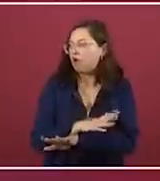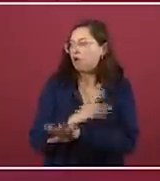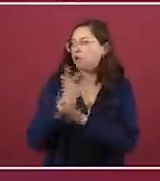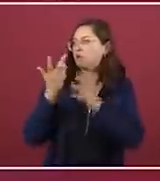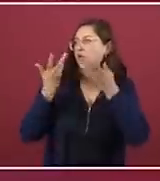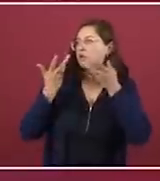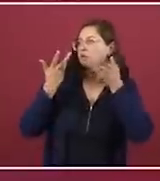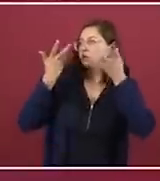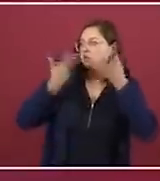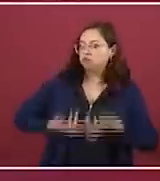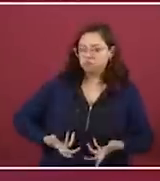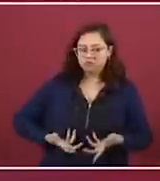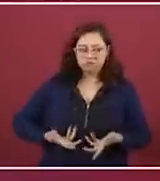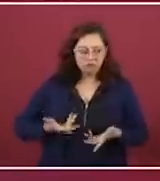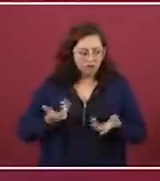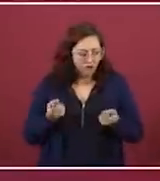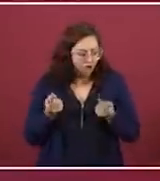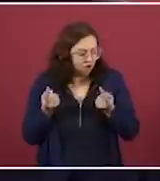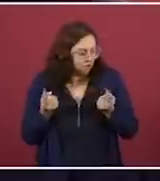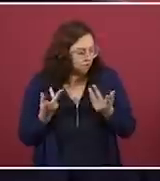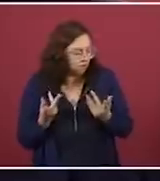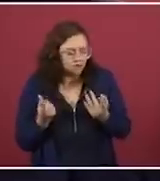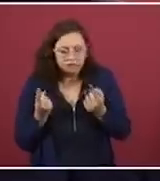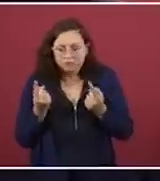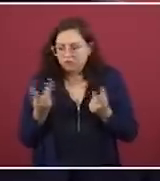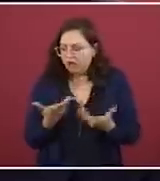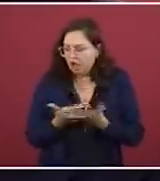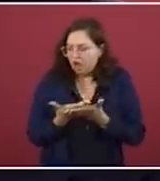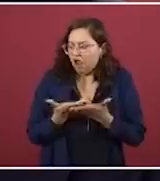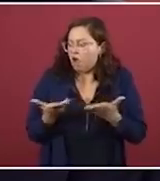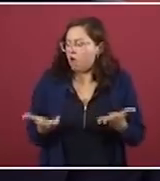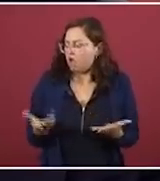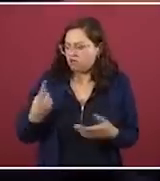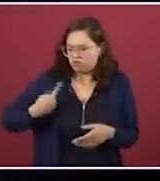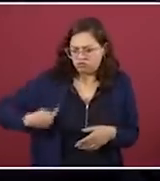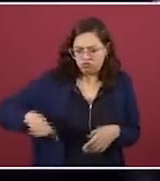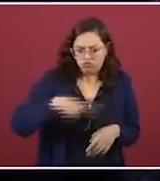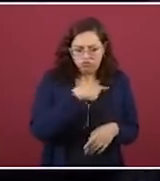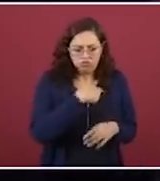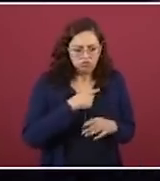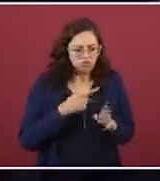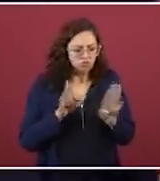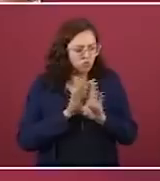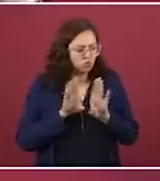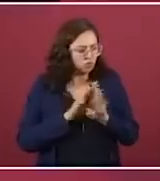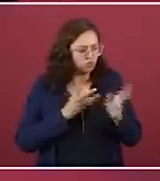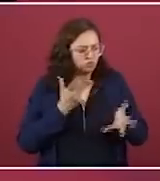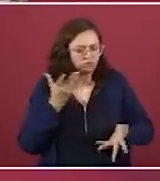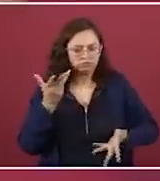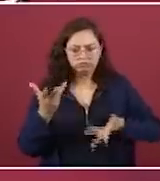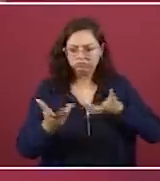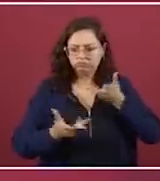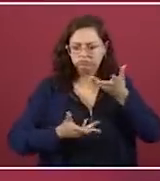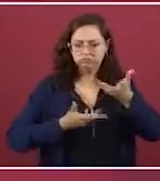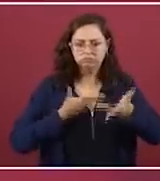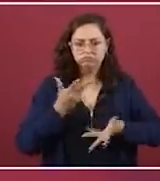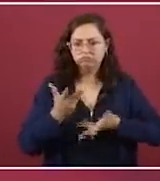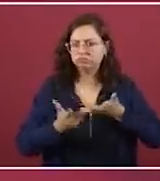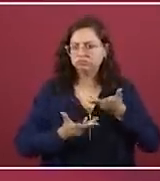en el aire, flotando, sin sostén, sin